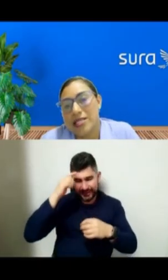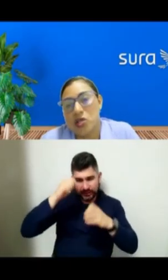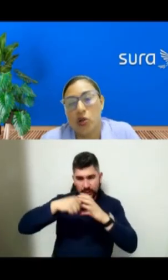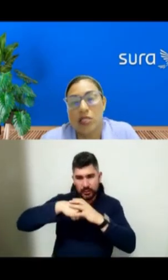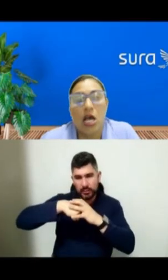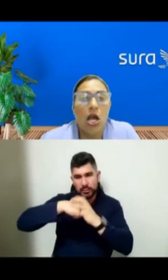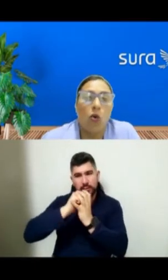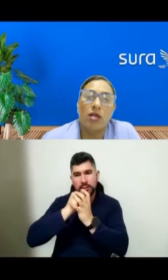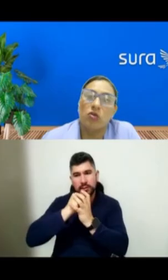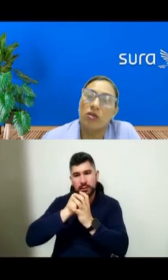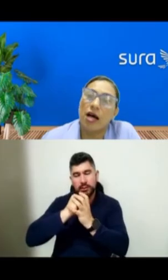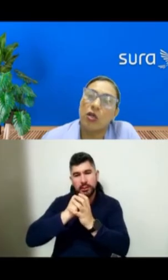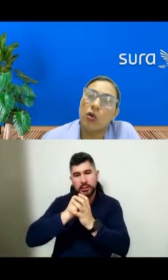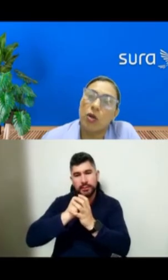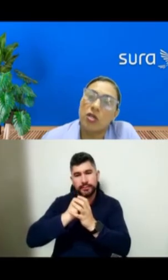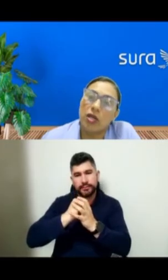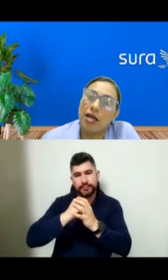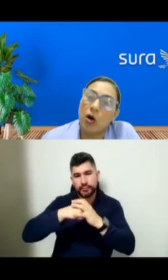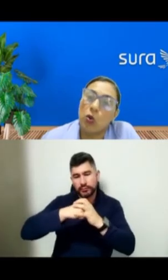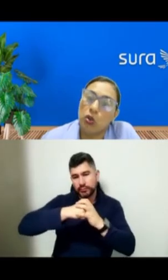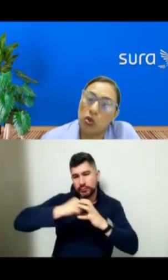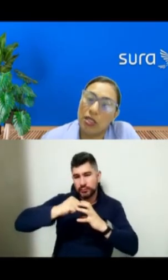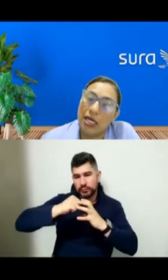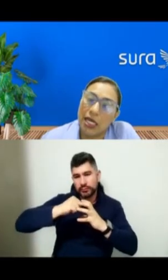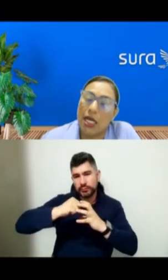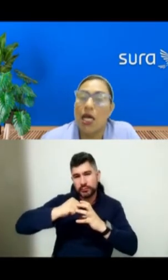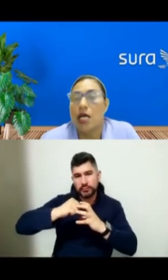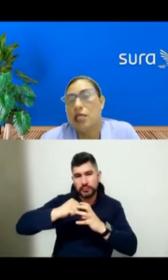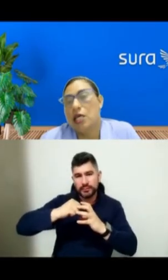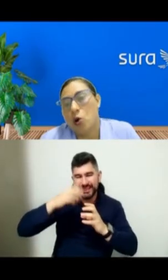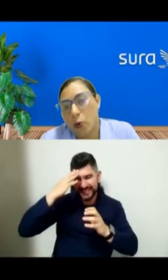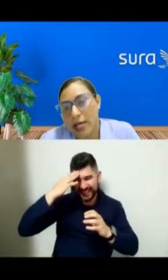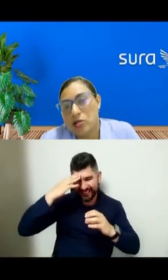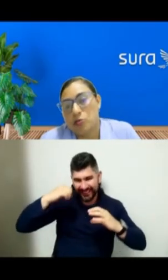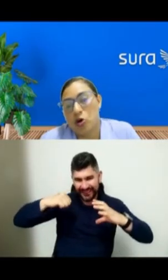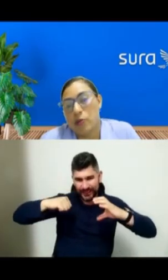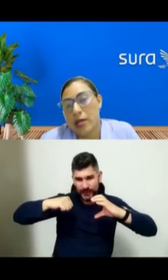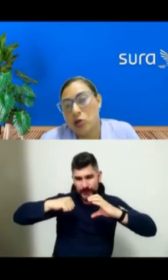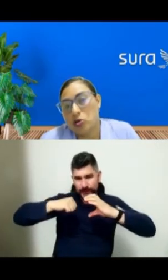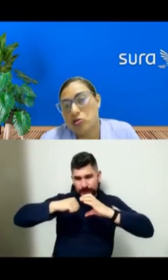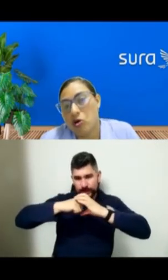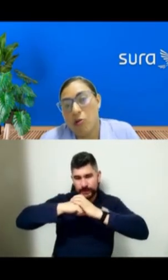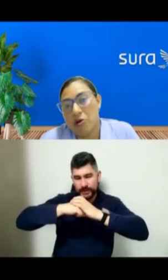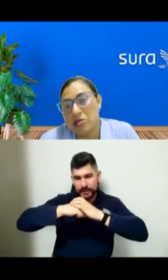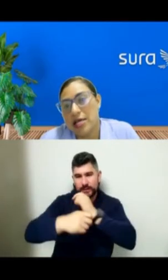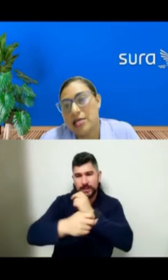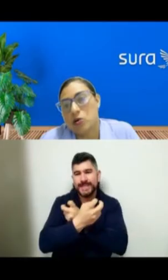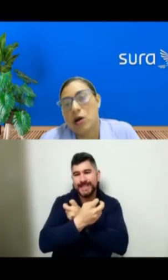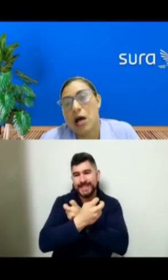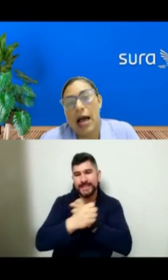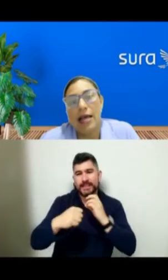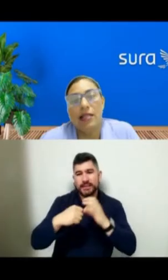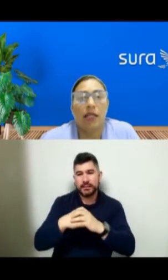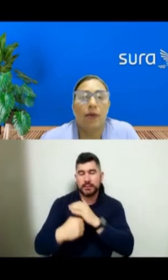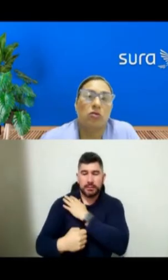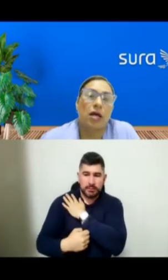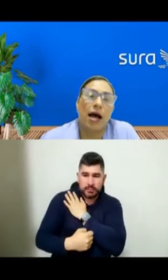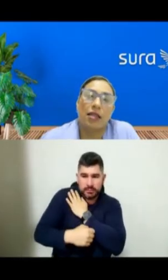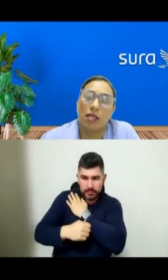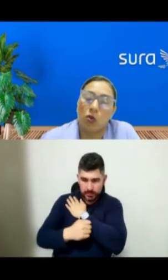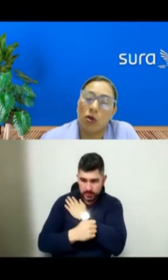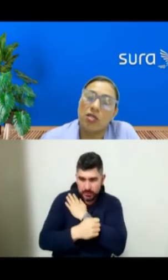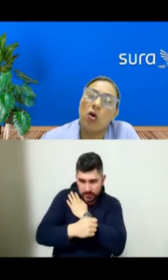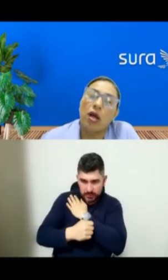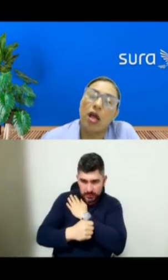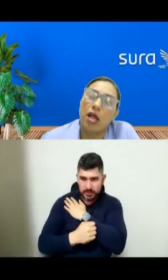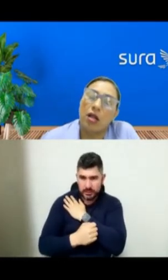dan en las articulaciones. ¿Cuáles son nuestras articulaciones? En las uniones de ¿qué? De dos huesos, por lo menos los hombros, eso. Ahí tenemos